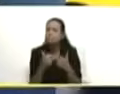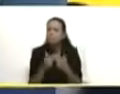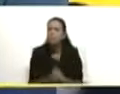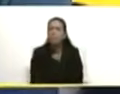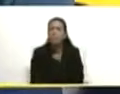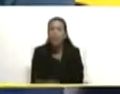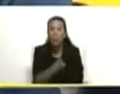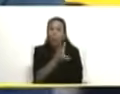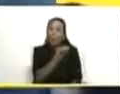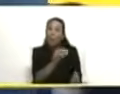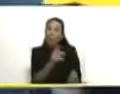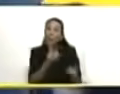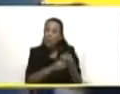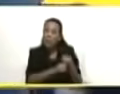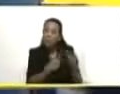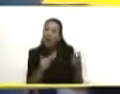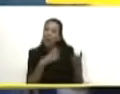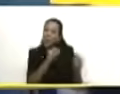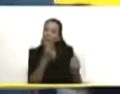Habla bonito, ¿verdad?